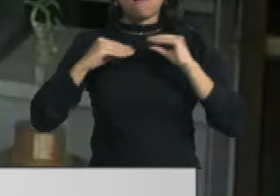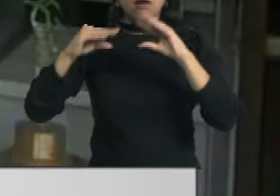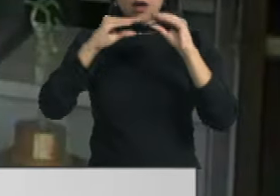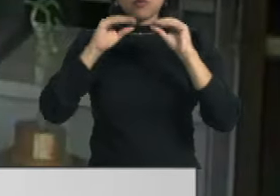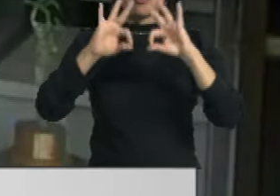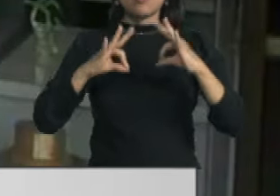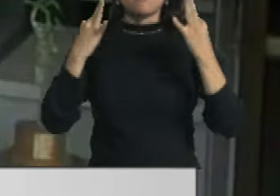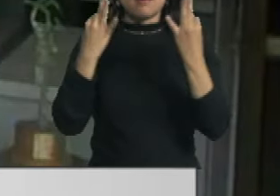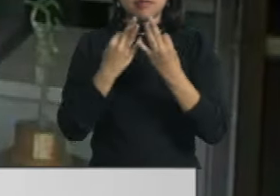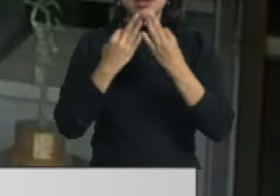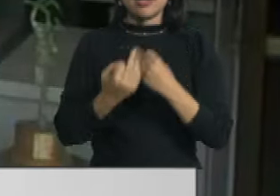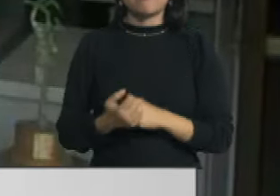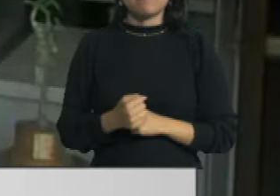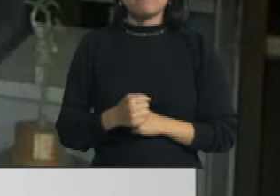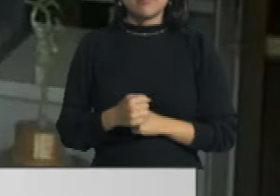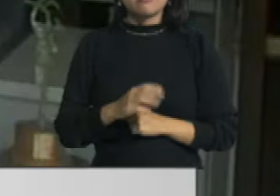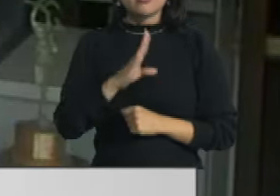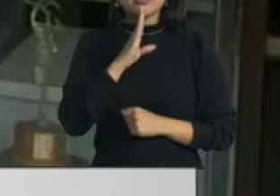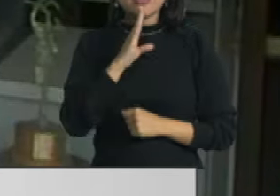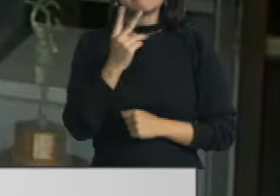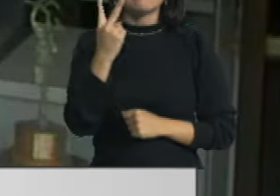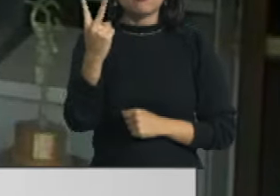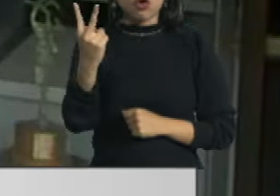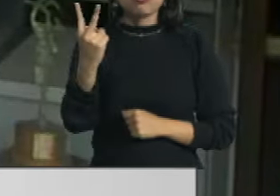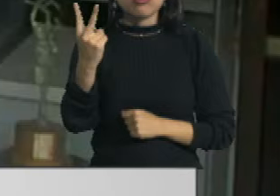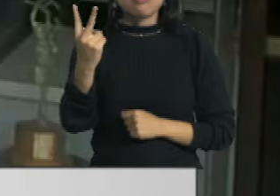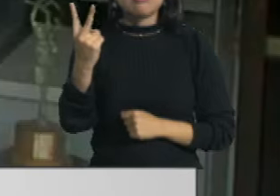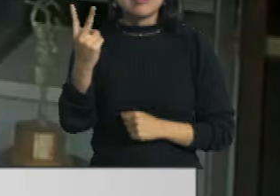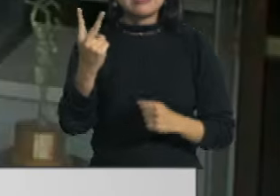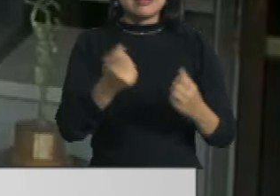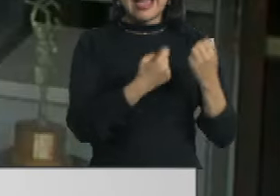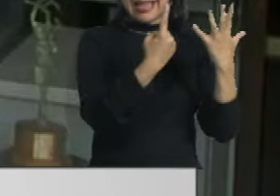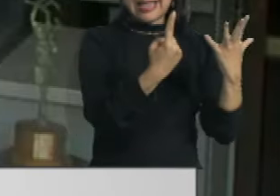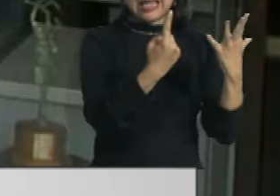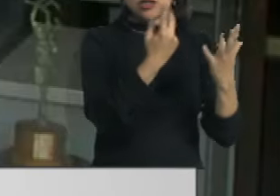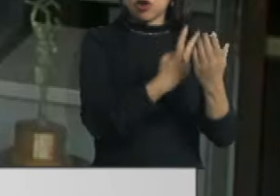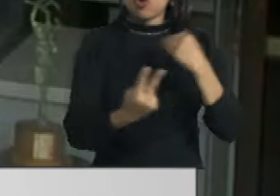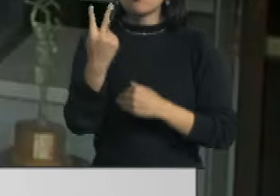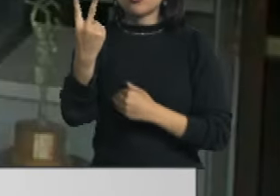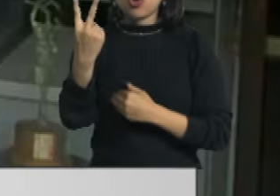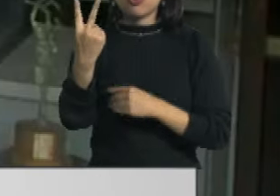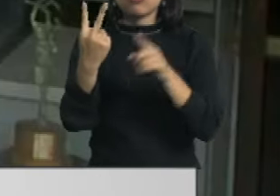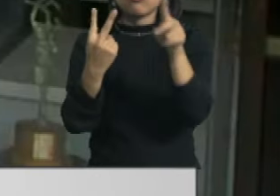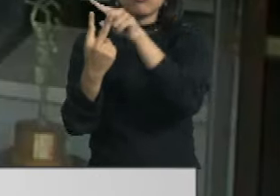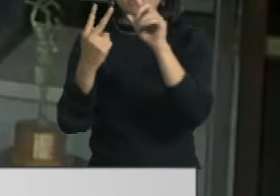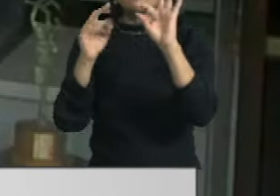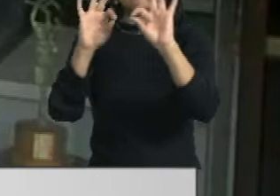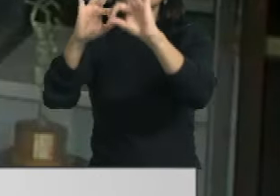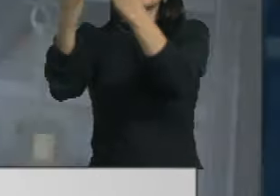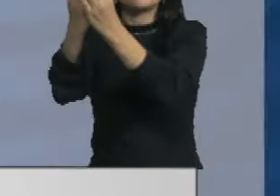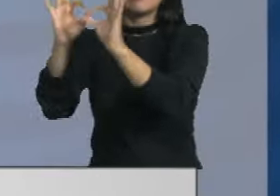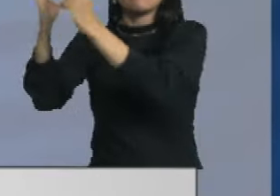las 6 colombianas. Creen que fueron víctimas de una red internacional de trata de personas.